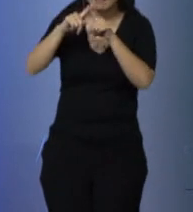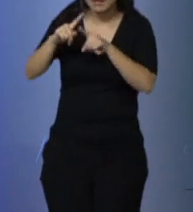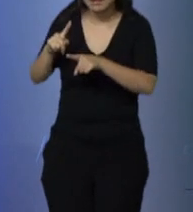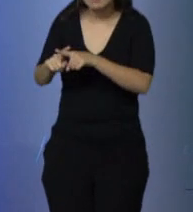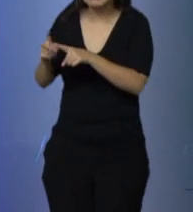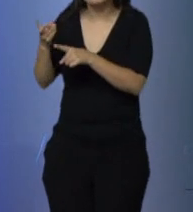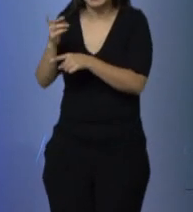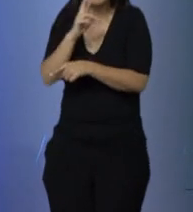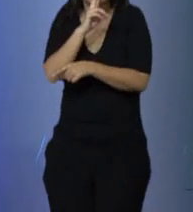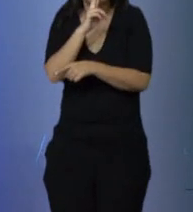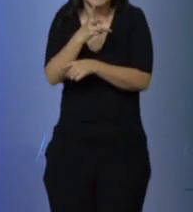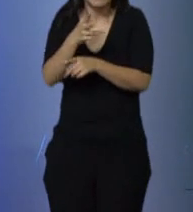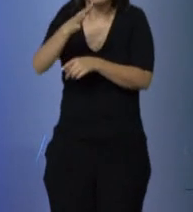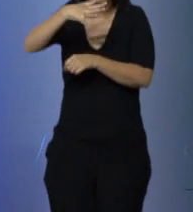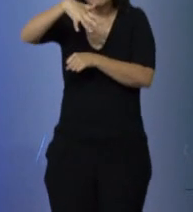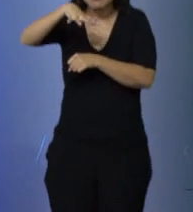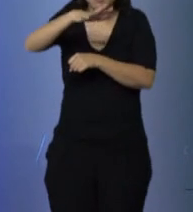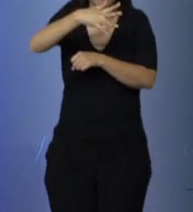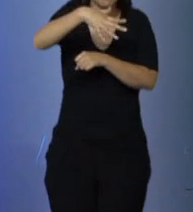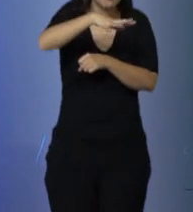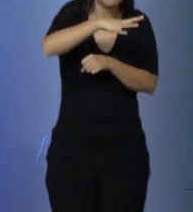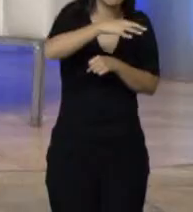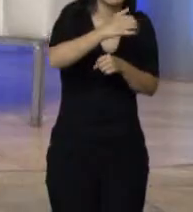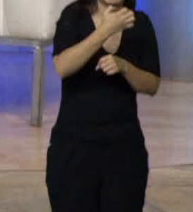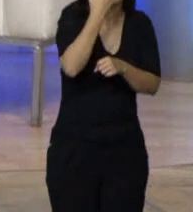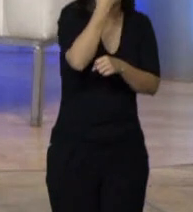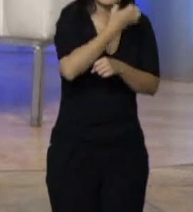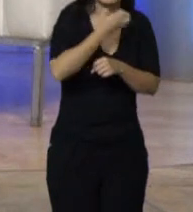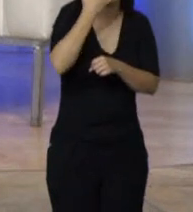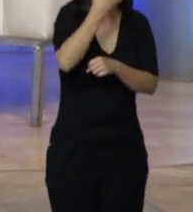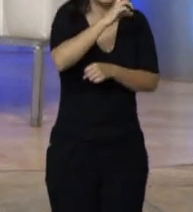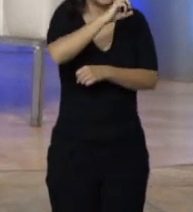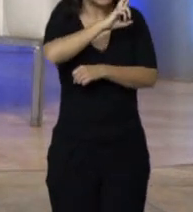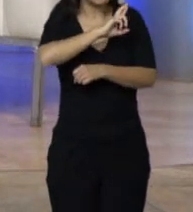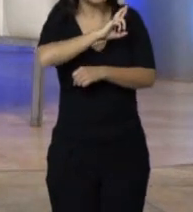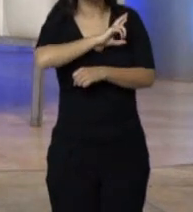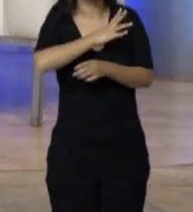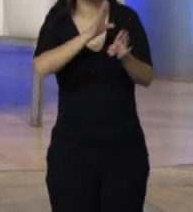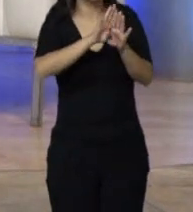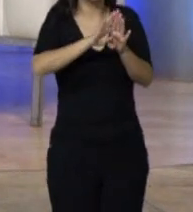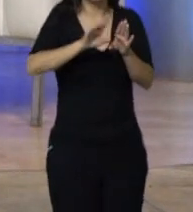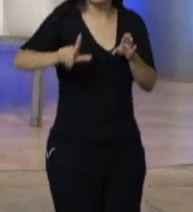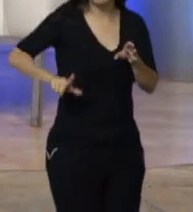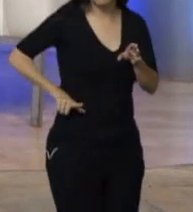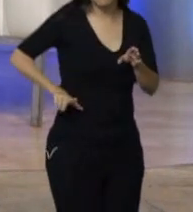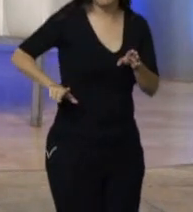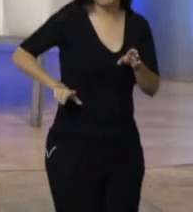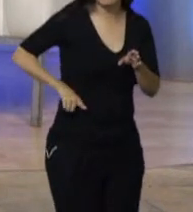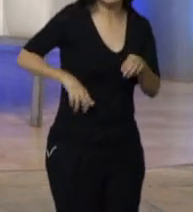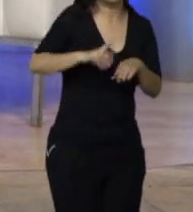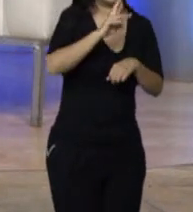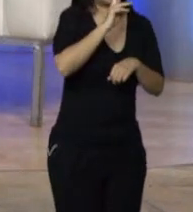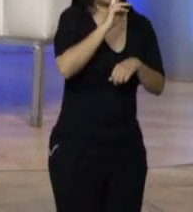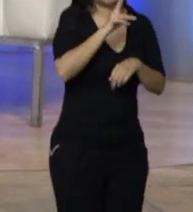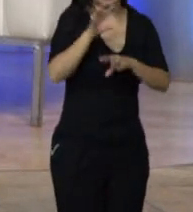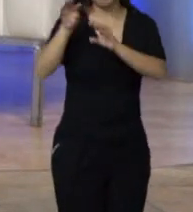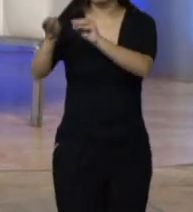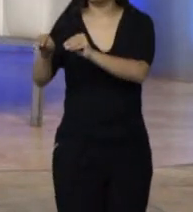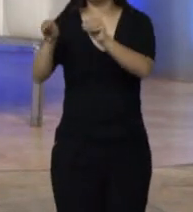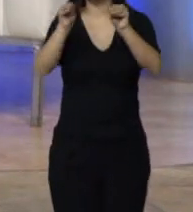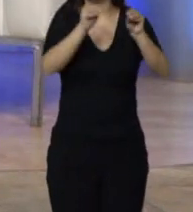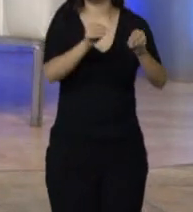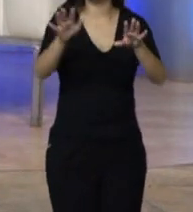oye pues mejor busco una escuela pública es son algunos de las llamadas también que hemos recibido en la